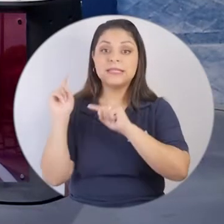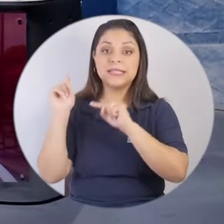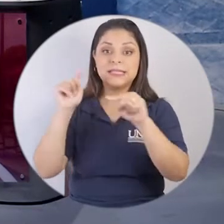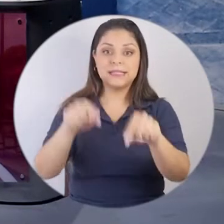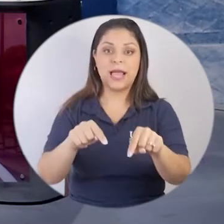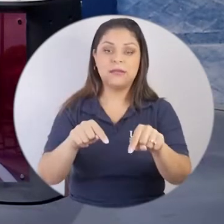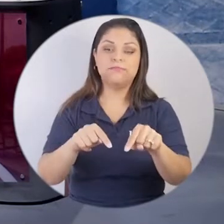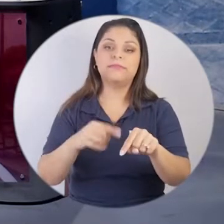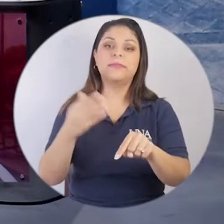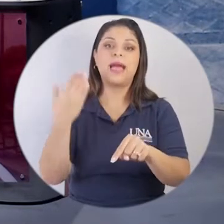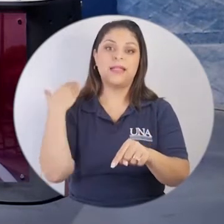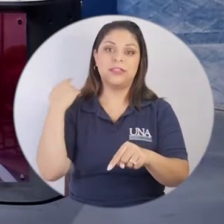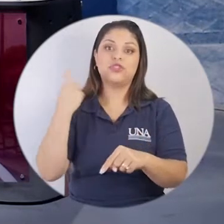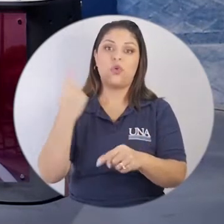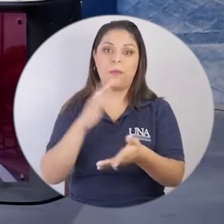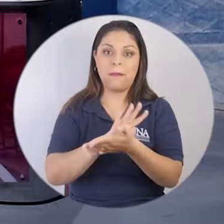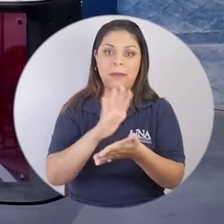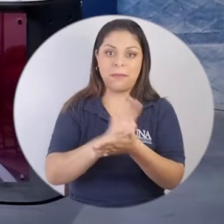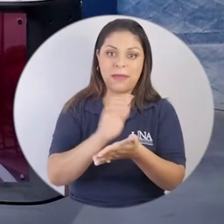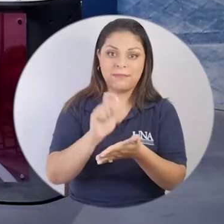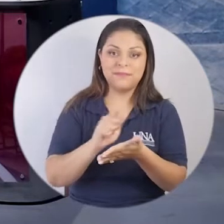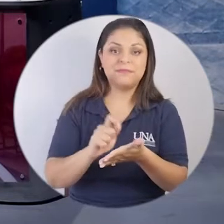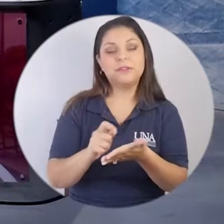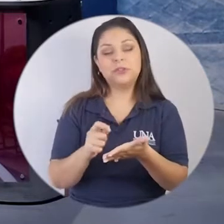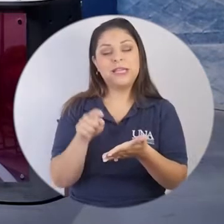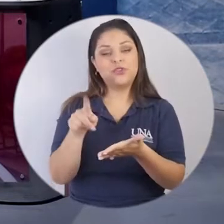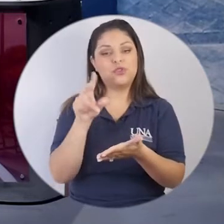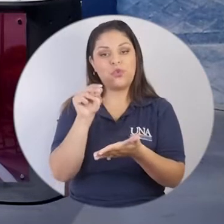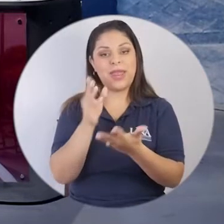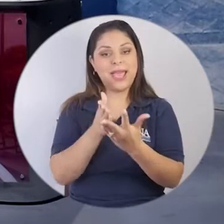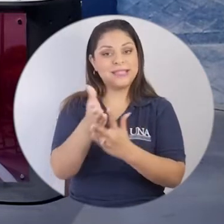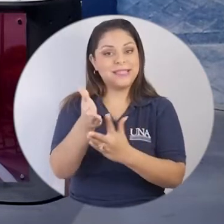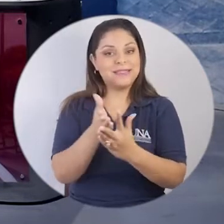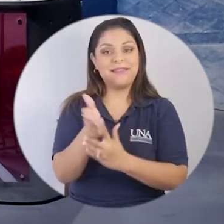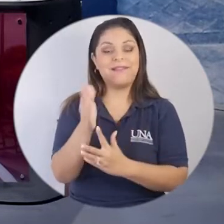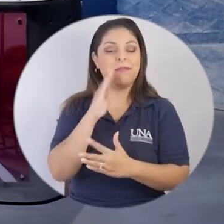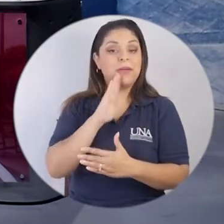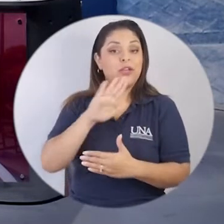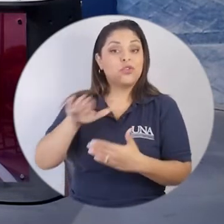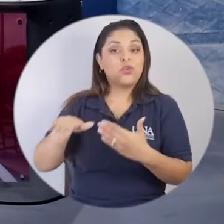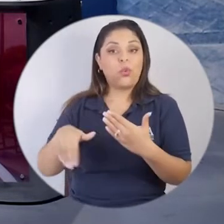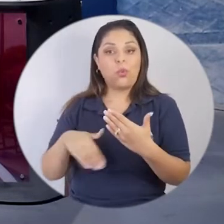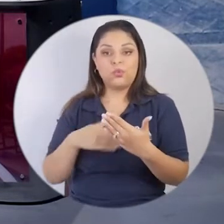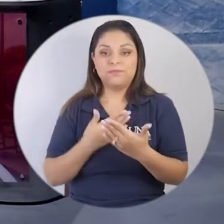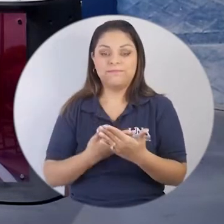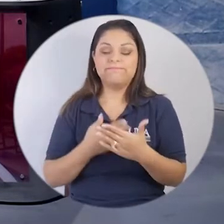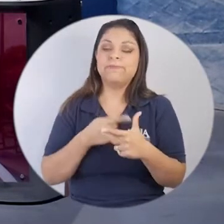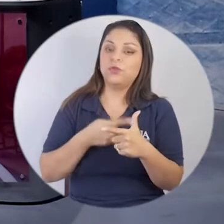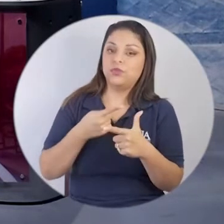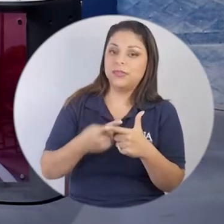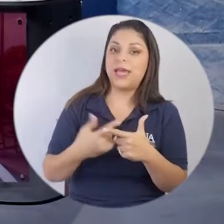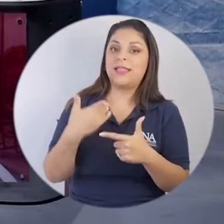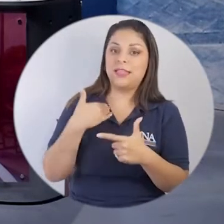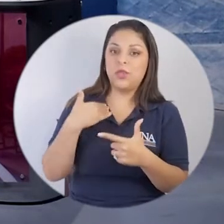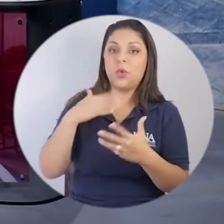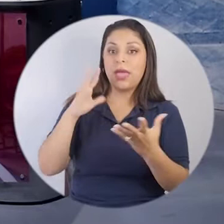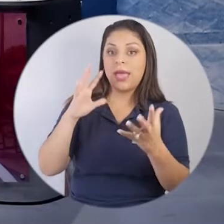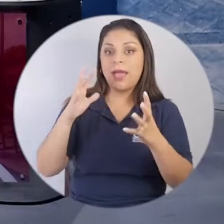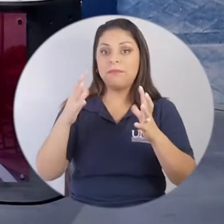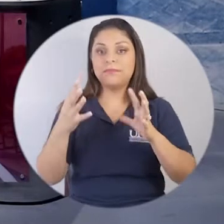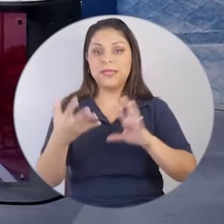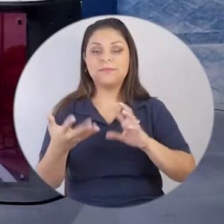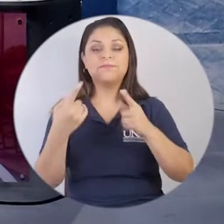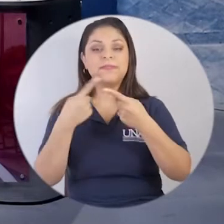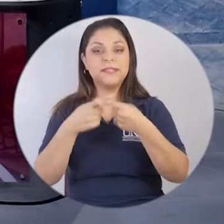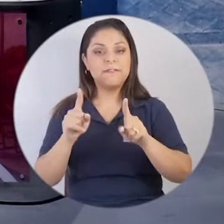todo seguía siendo en el papel, ¿verdad? Entonces, no necesariamente eso era accesible para todos los estudiantes. Entonces, se han tenido que